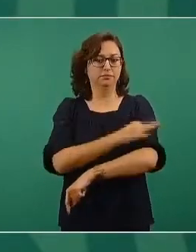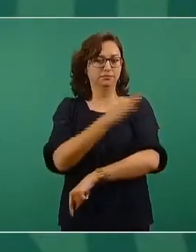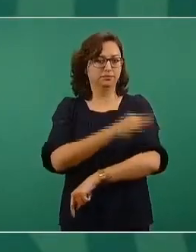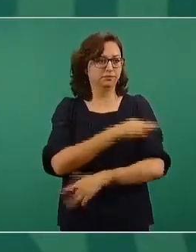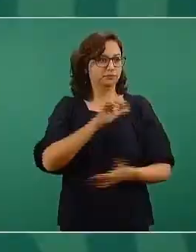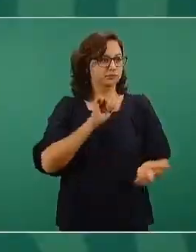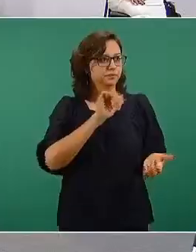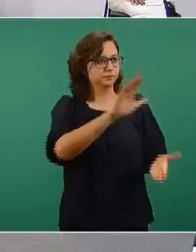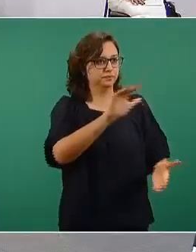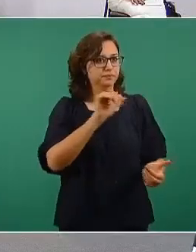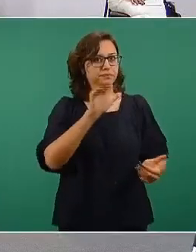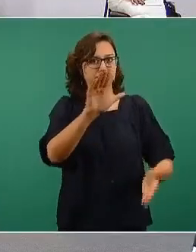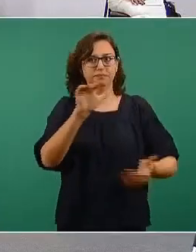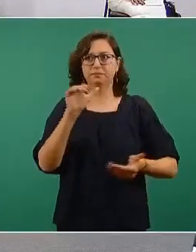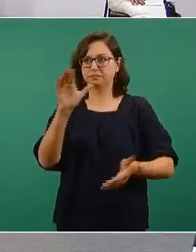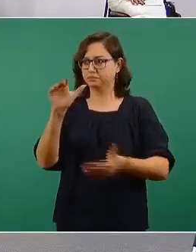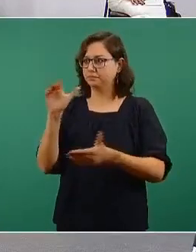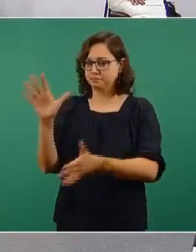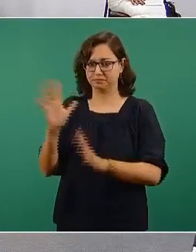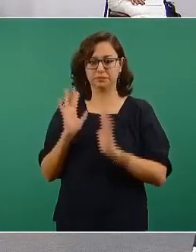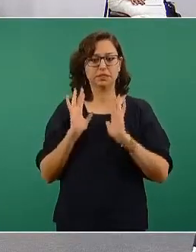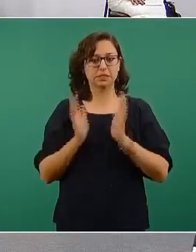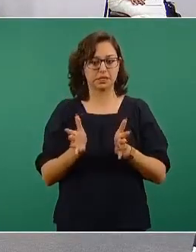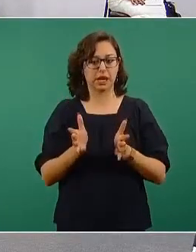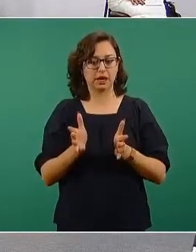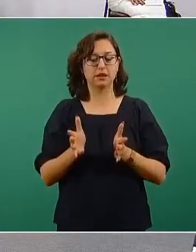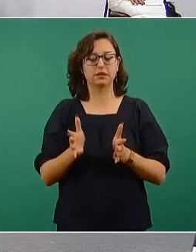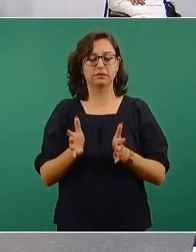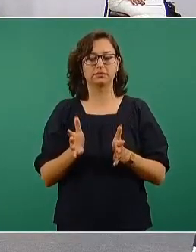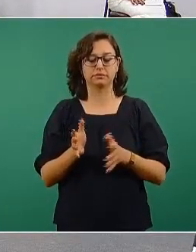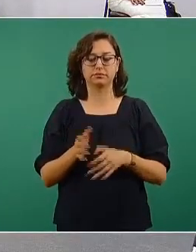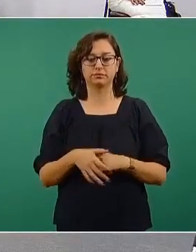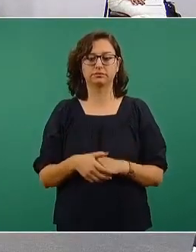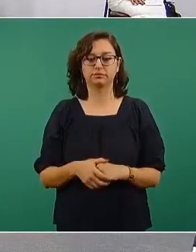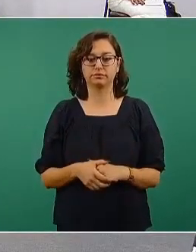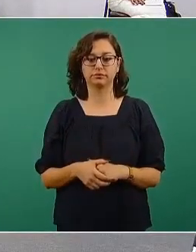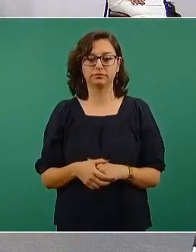Pensamos que no vamos a dejar de